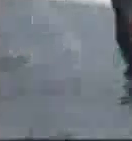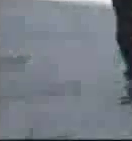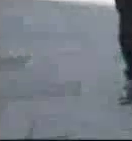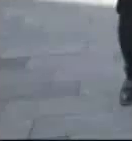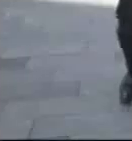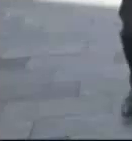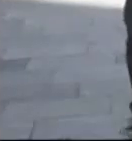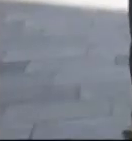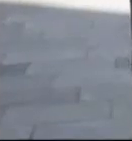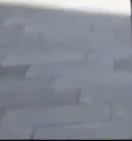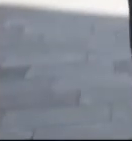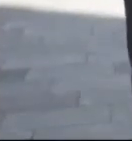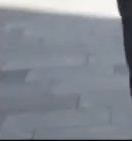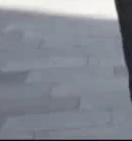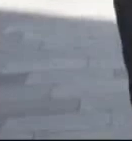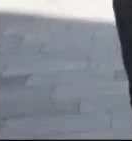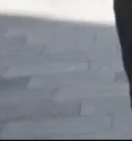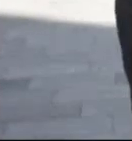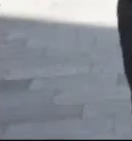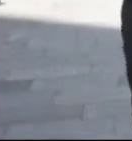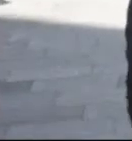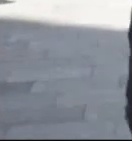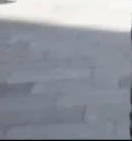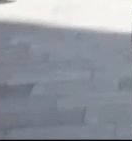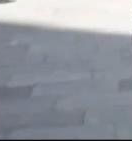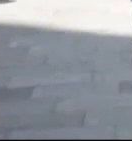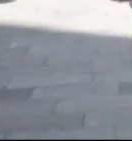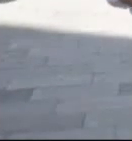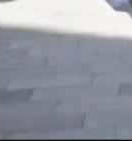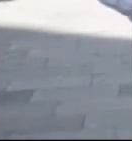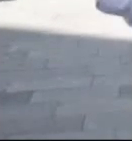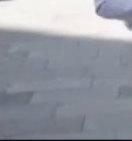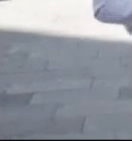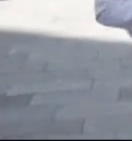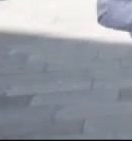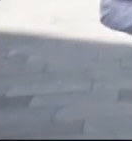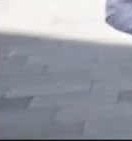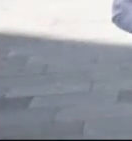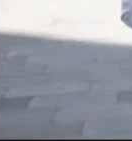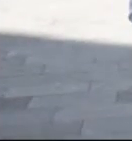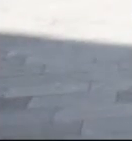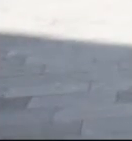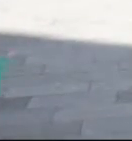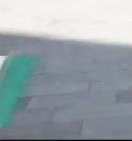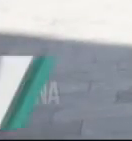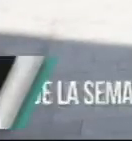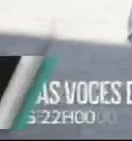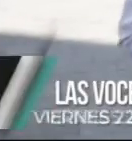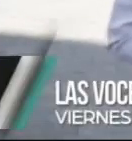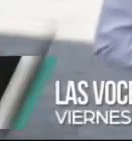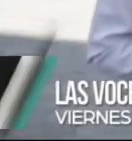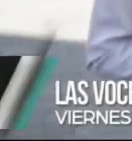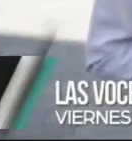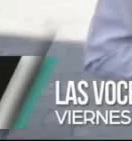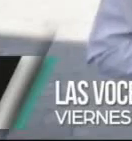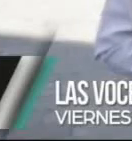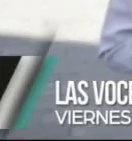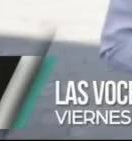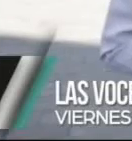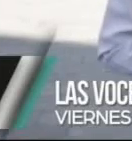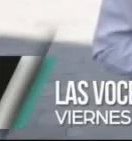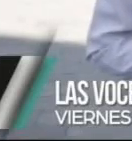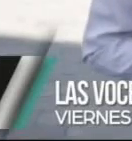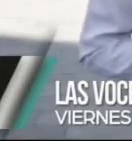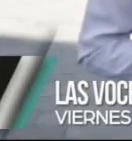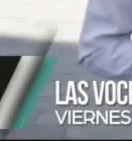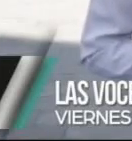Los hechos que hicieron noticia durante los últimos 7 días y los personajes que hicieron opinión aquí en nuestros programas, se los llevamos hasta